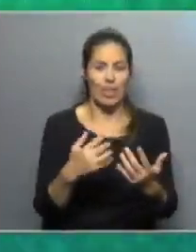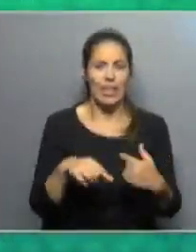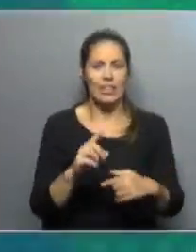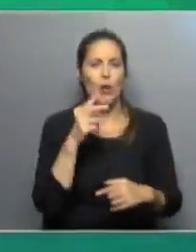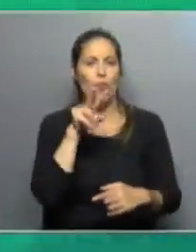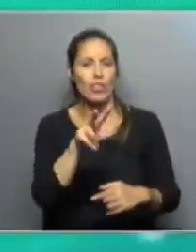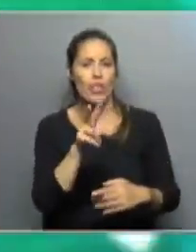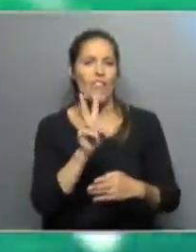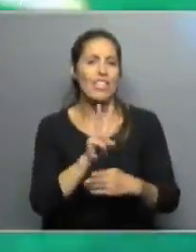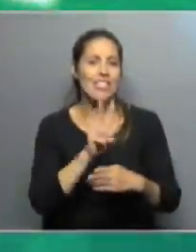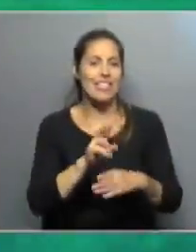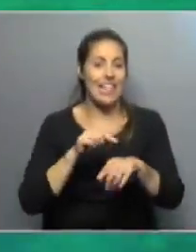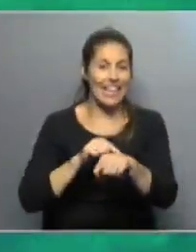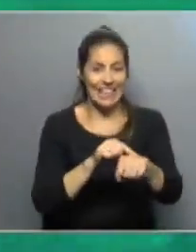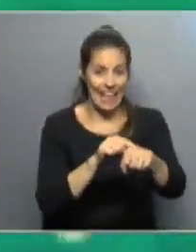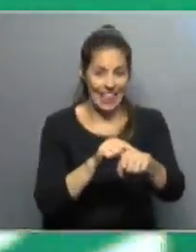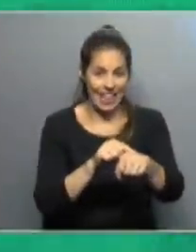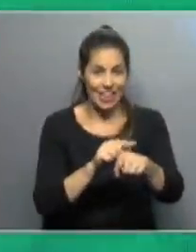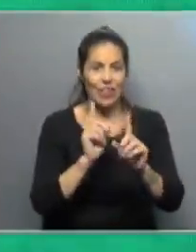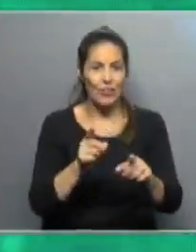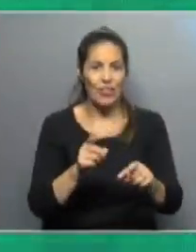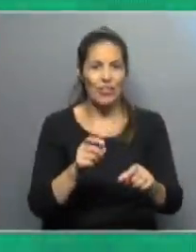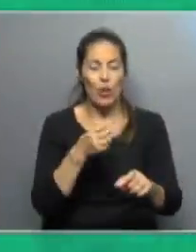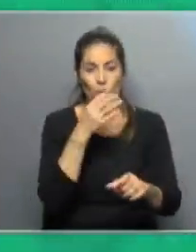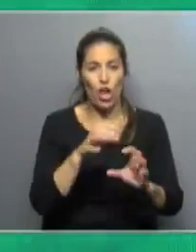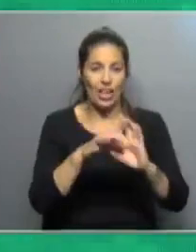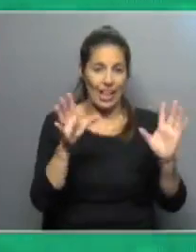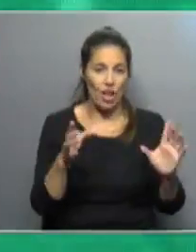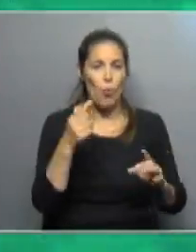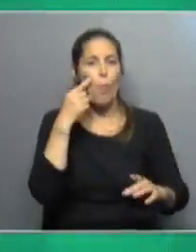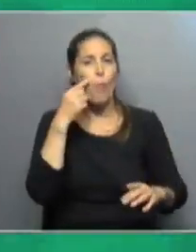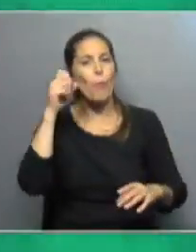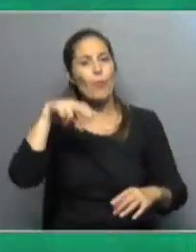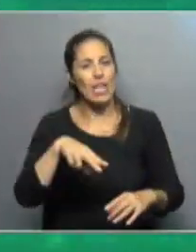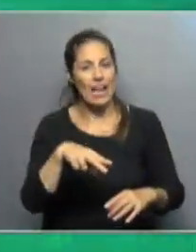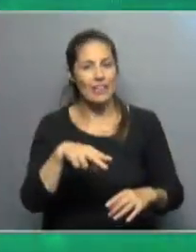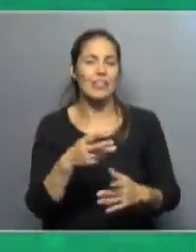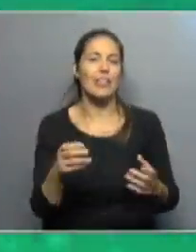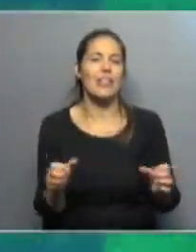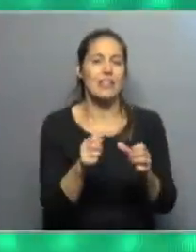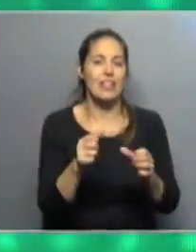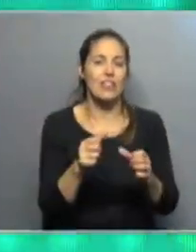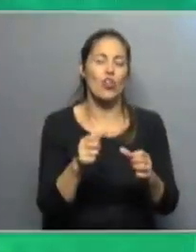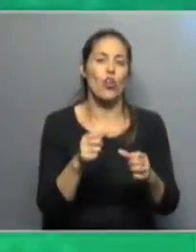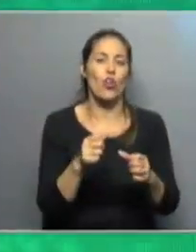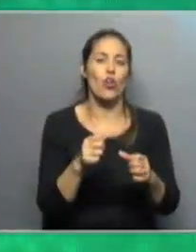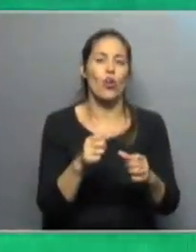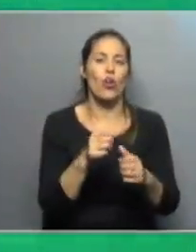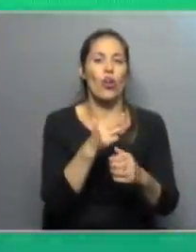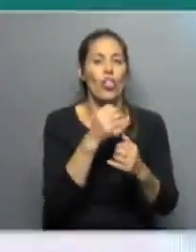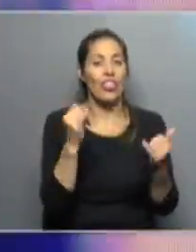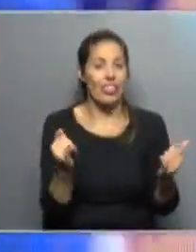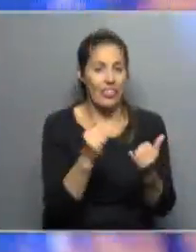Estábamos viendo una visita guiada, que está bueno aclararlo. En realidad se hizo como un plan piloto con el programa Esquinas de la Cultura. Un par de días